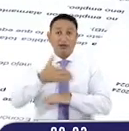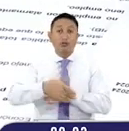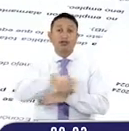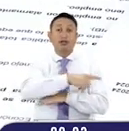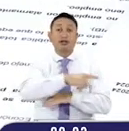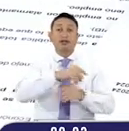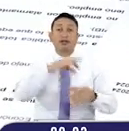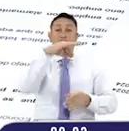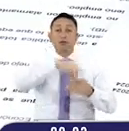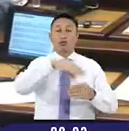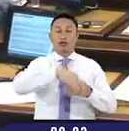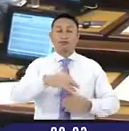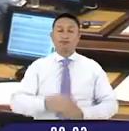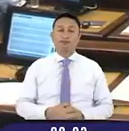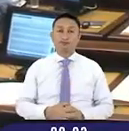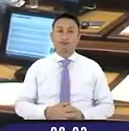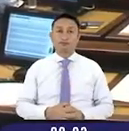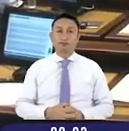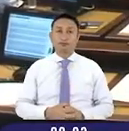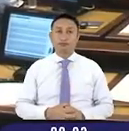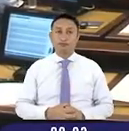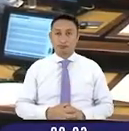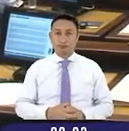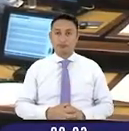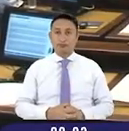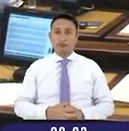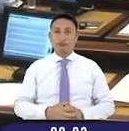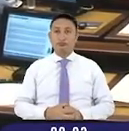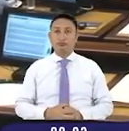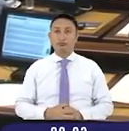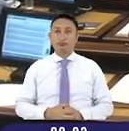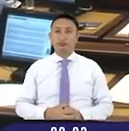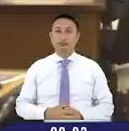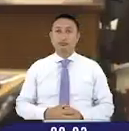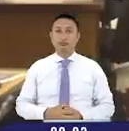en el Pleno de la Asamblea. Informó Álvaro Terán.